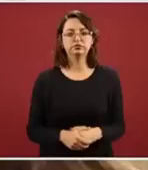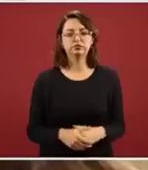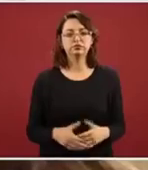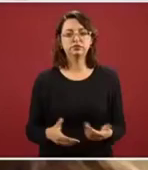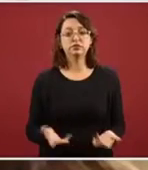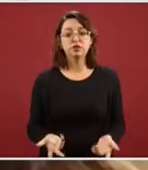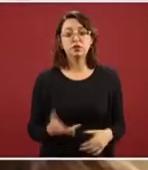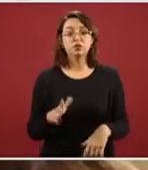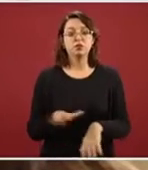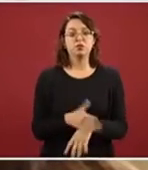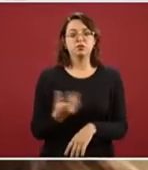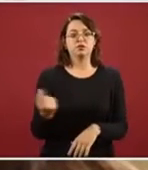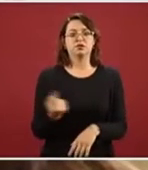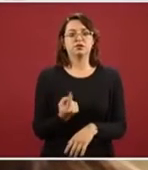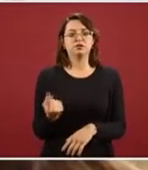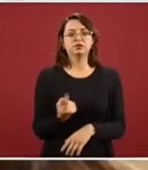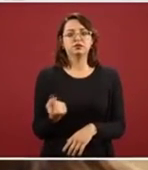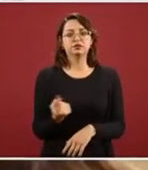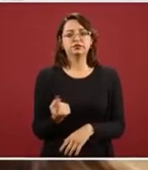porque si